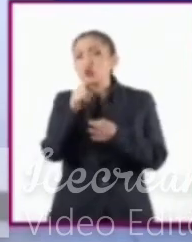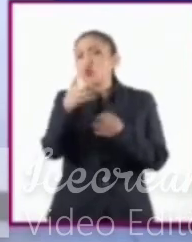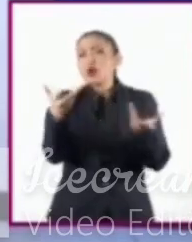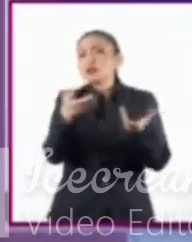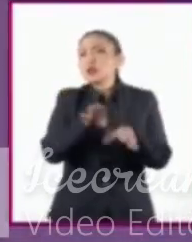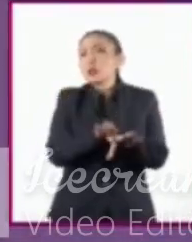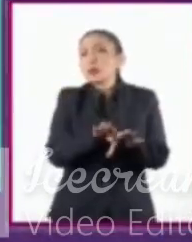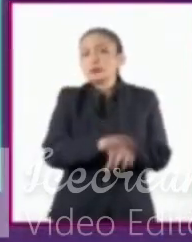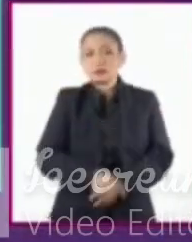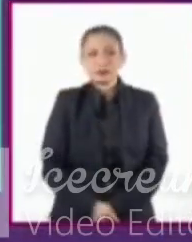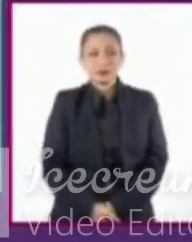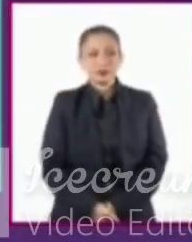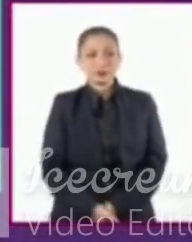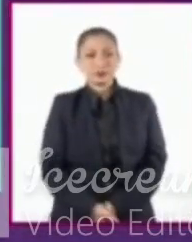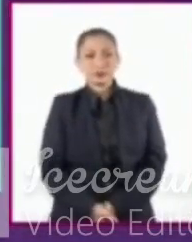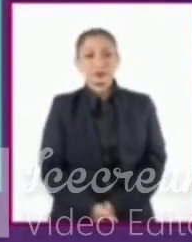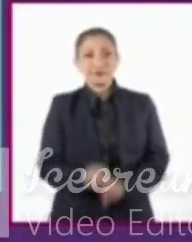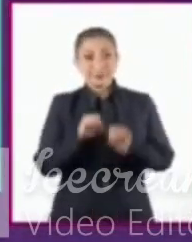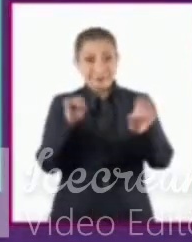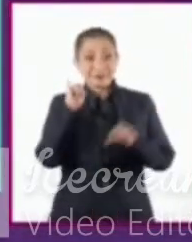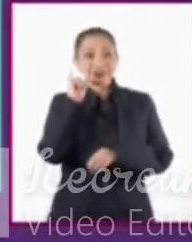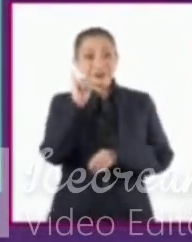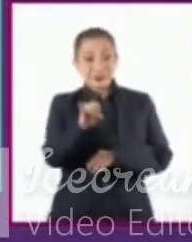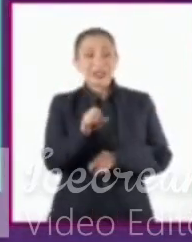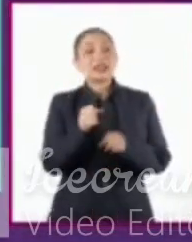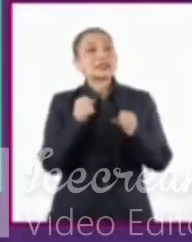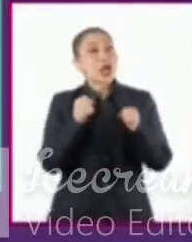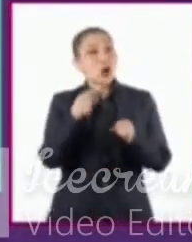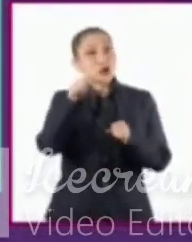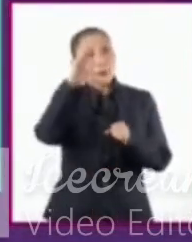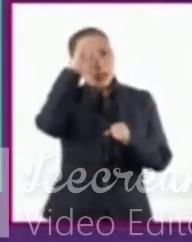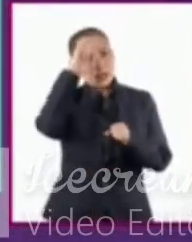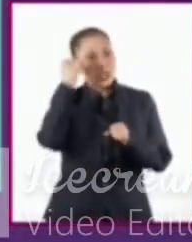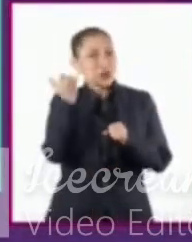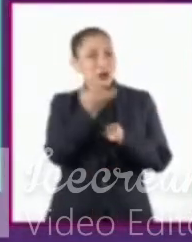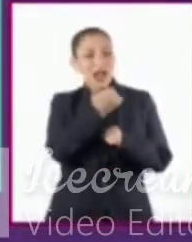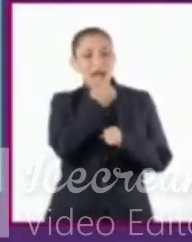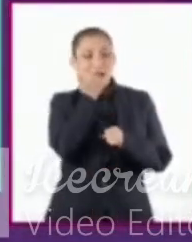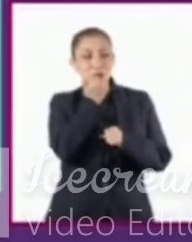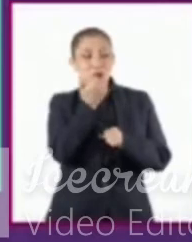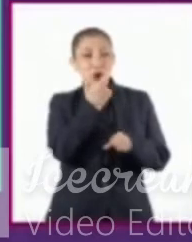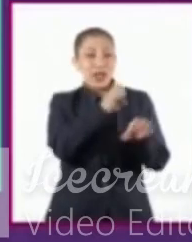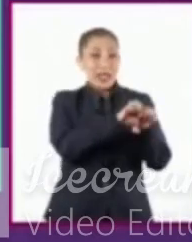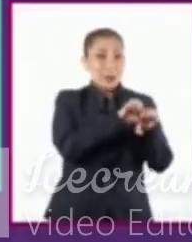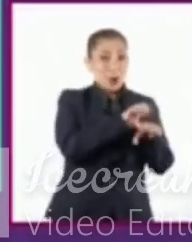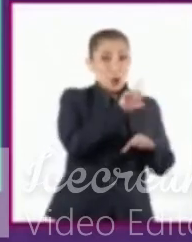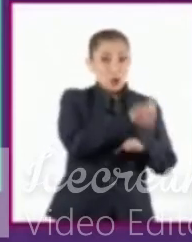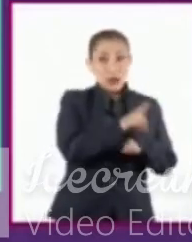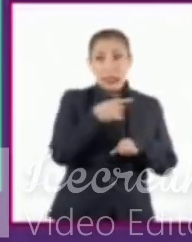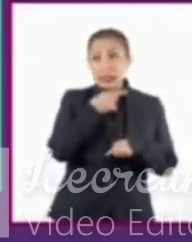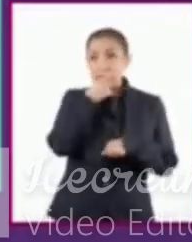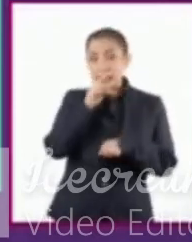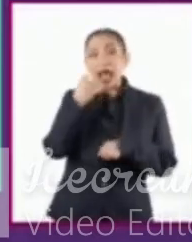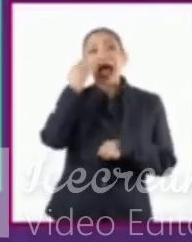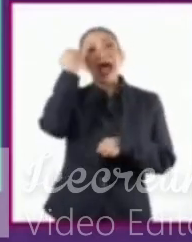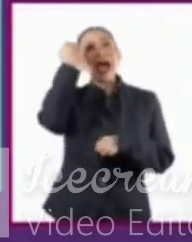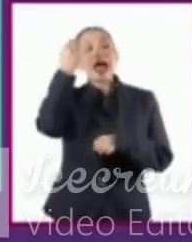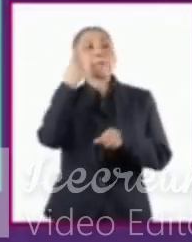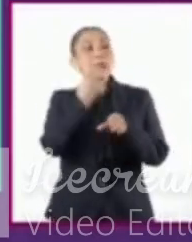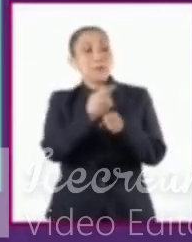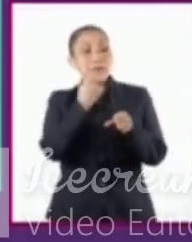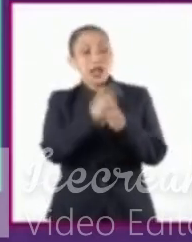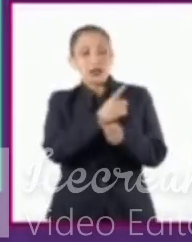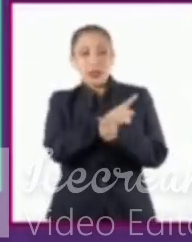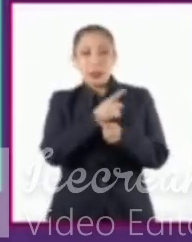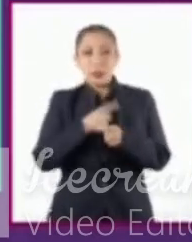ustedes? Claro que sí. Seguramente pensaron lo mismo que la alumna del equipo 1, quien propuso que primero hay